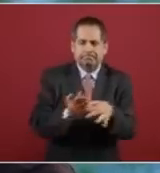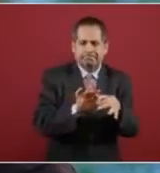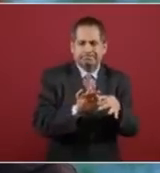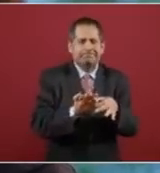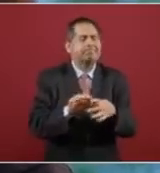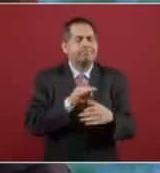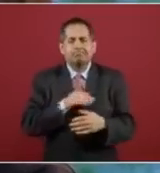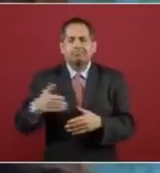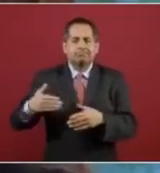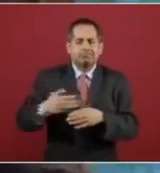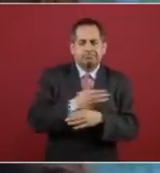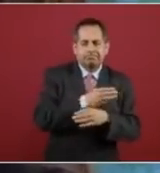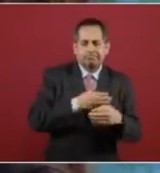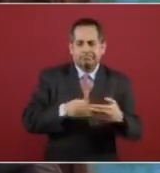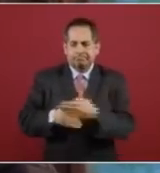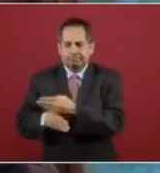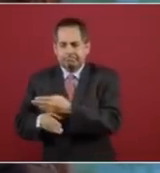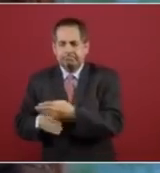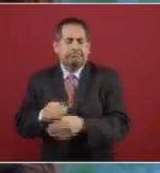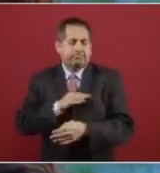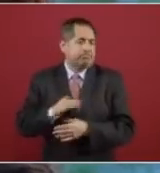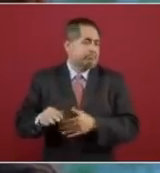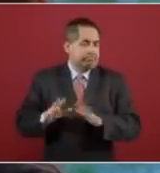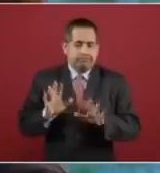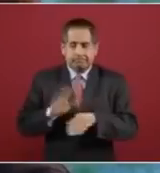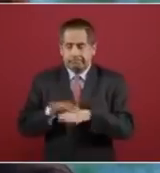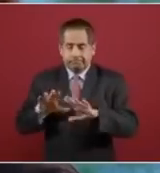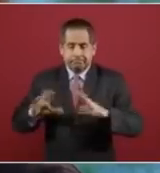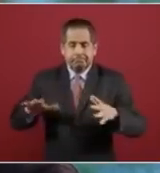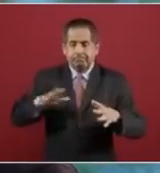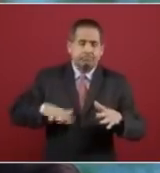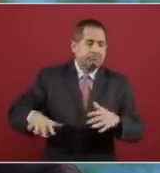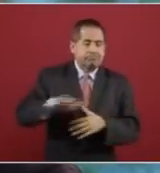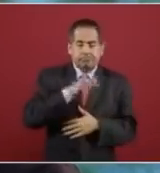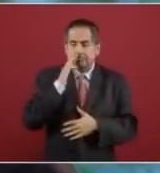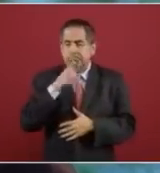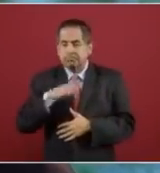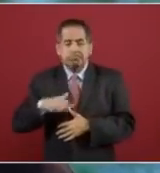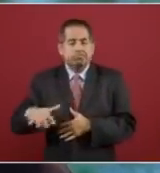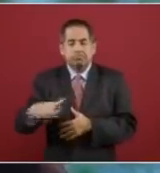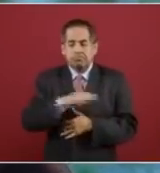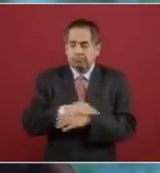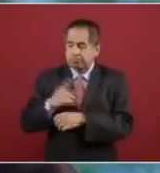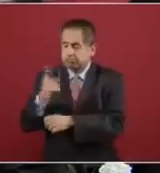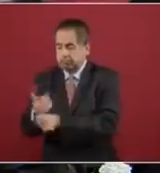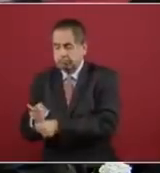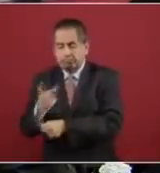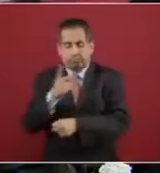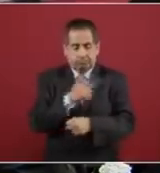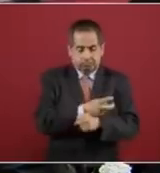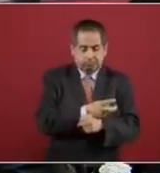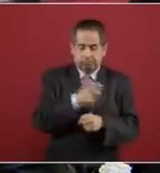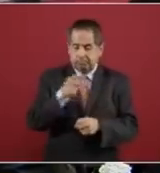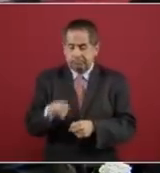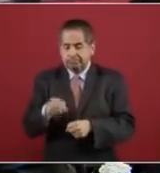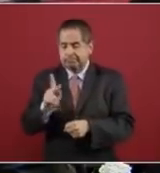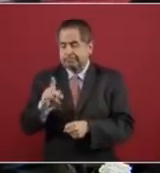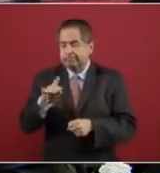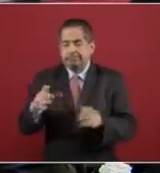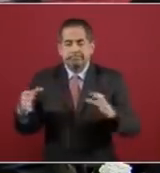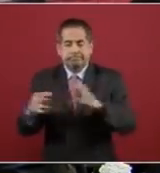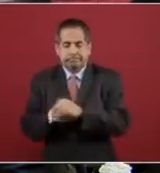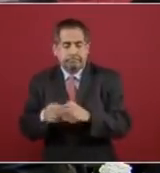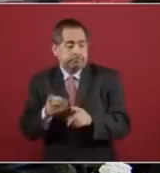este gran proyecto, pues se genera una mejor conectividad entre la primera y la segunda sección. La